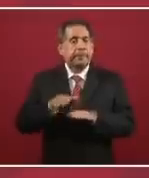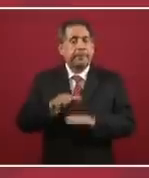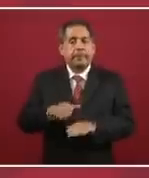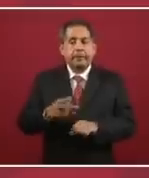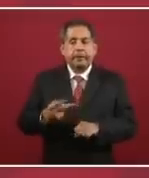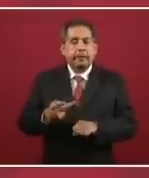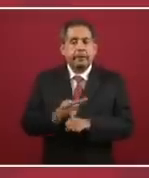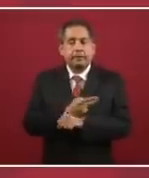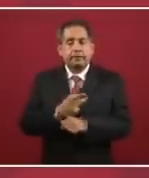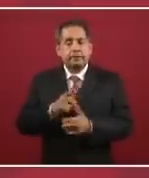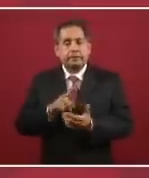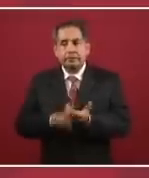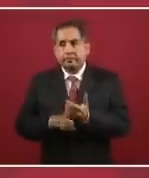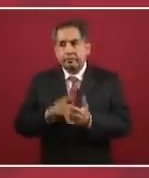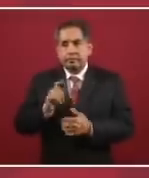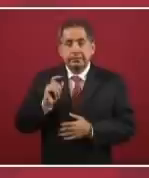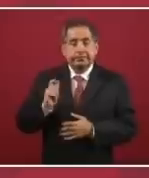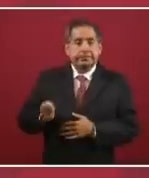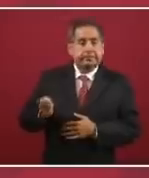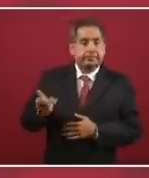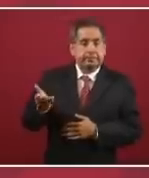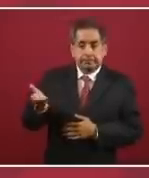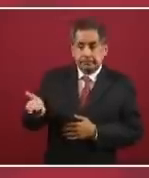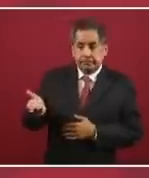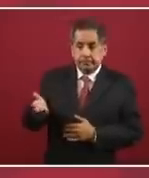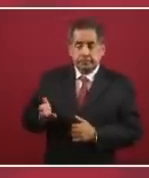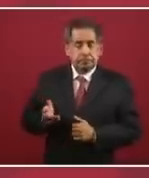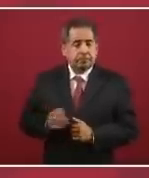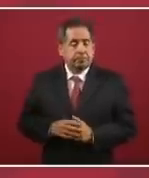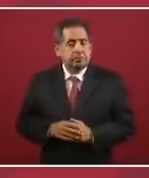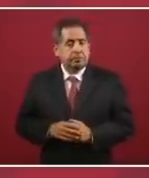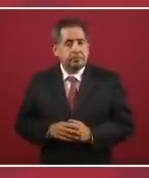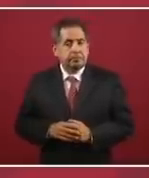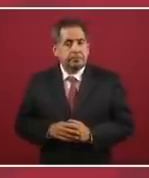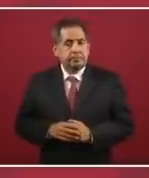encuentro que se